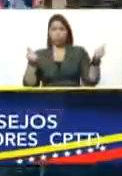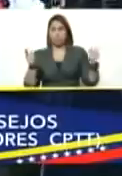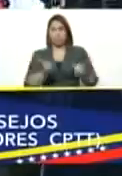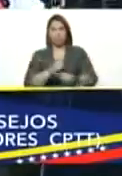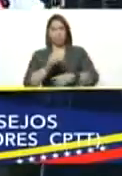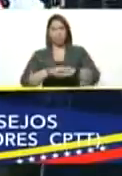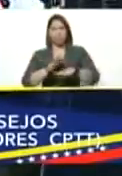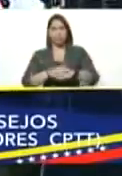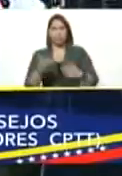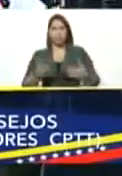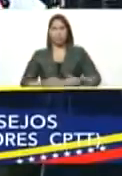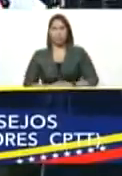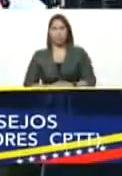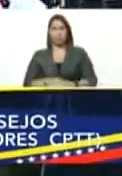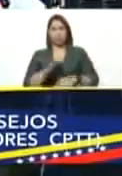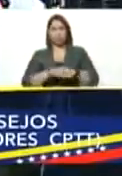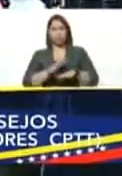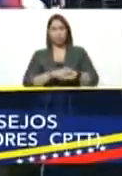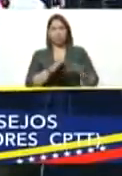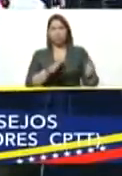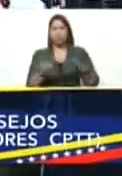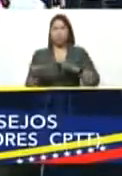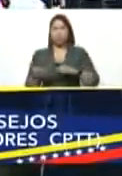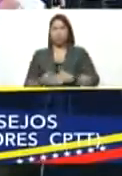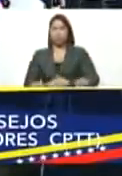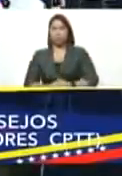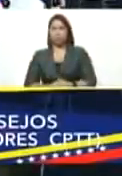chico? ¿Por qué se nos fue así?